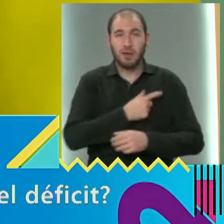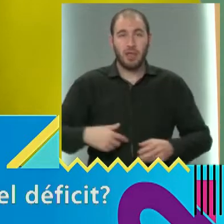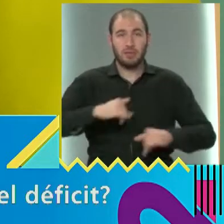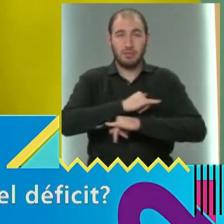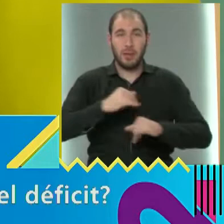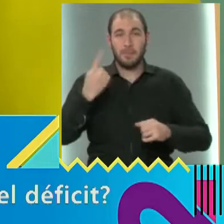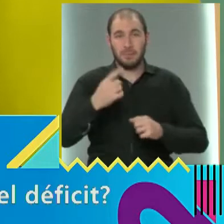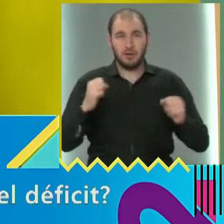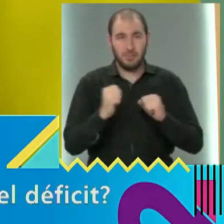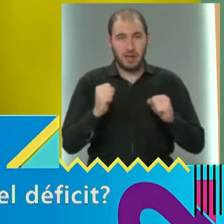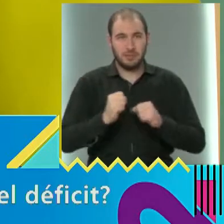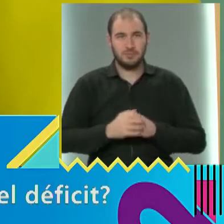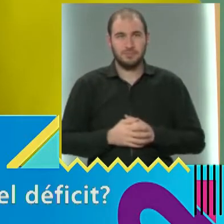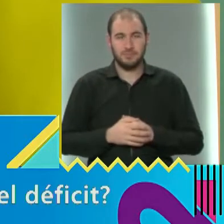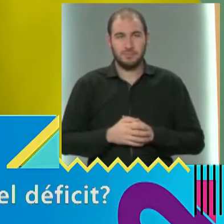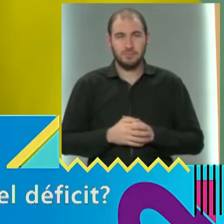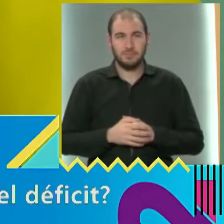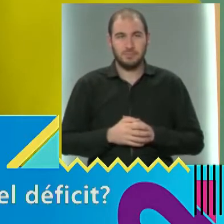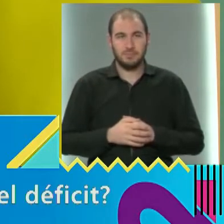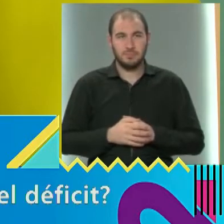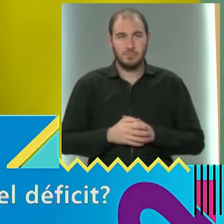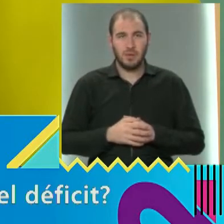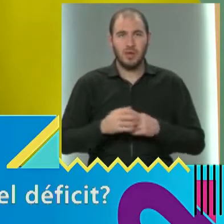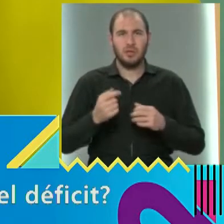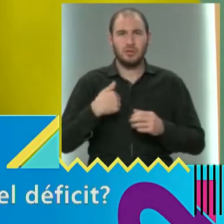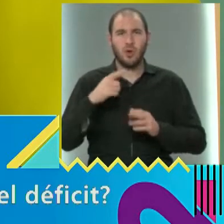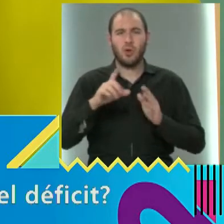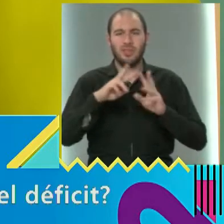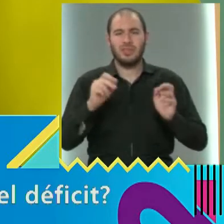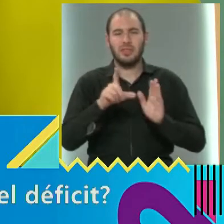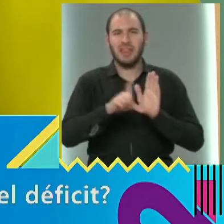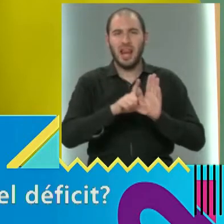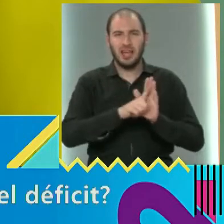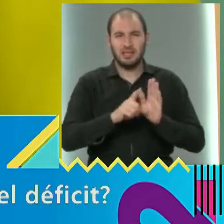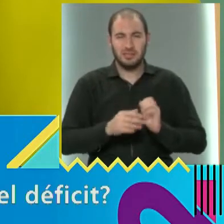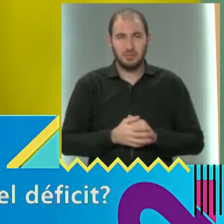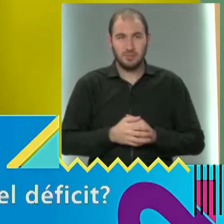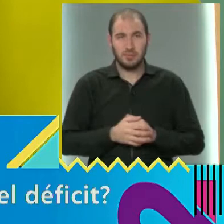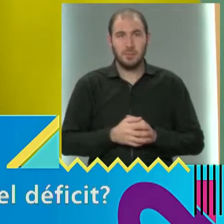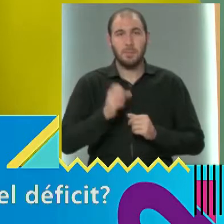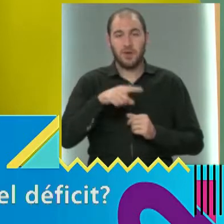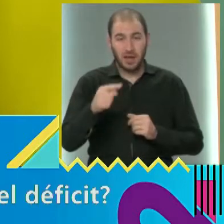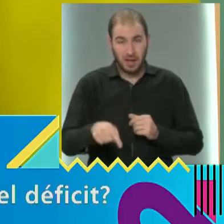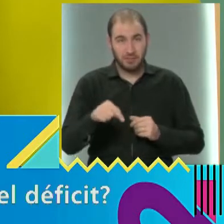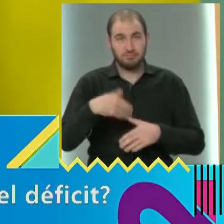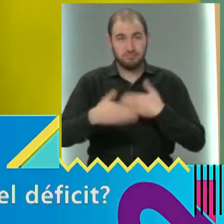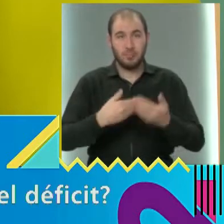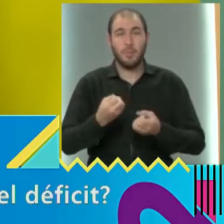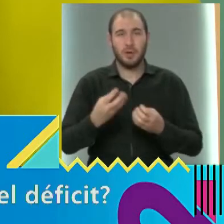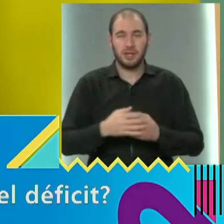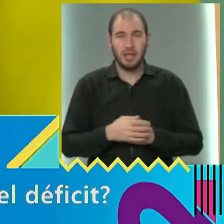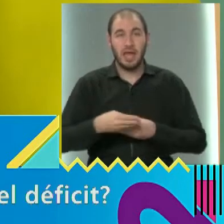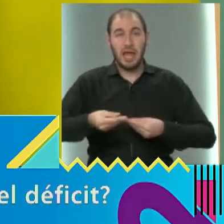gobernador el 1 de mayo. ¿Y por qué hablo de ley? porque esto se ha producido después